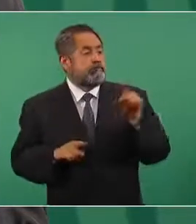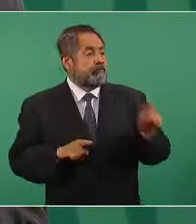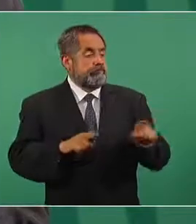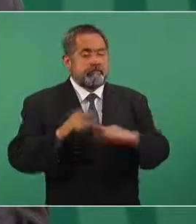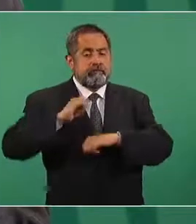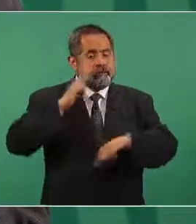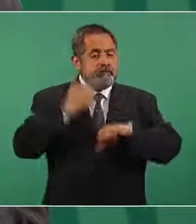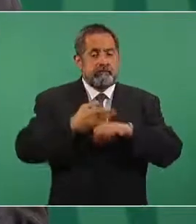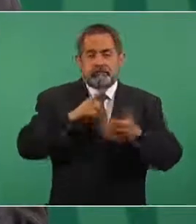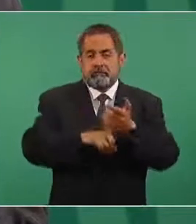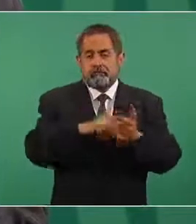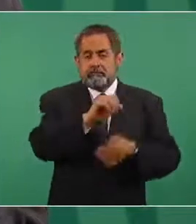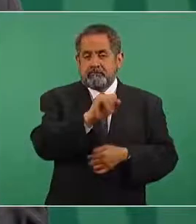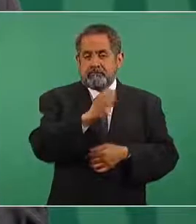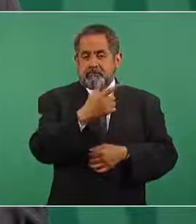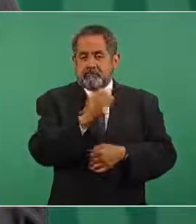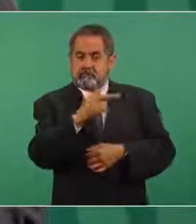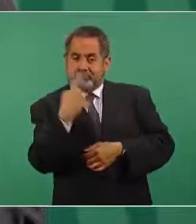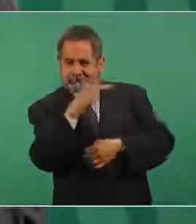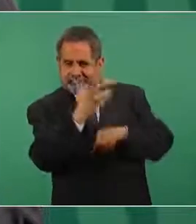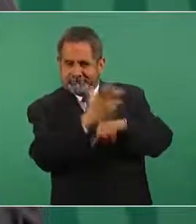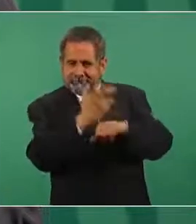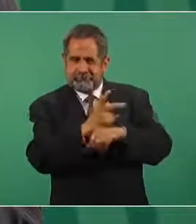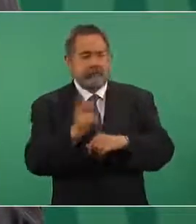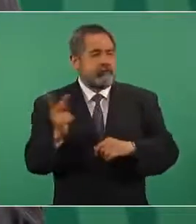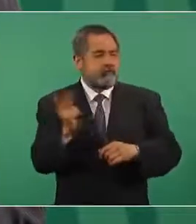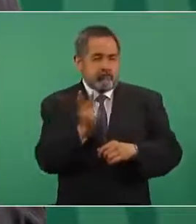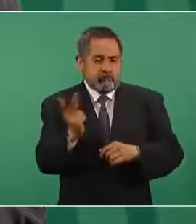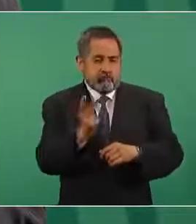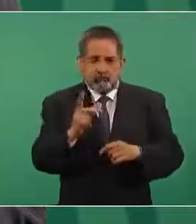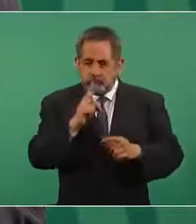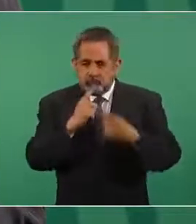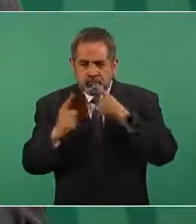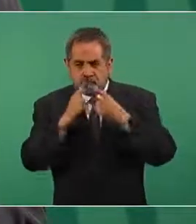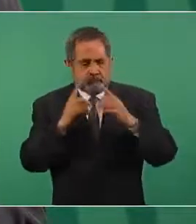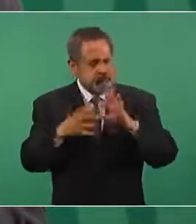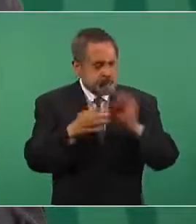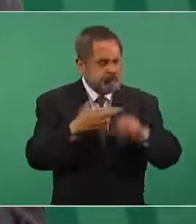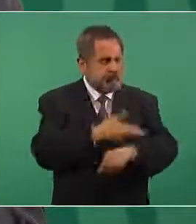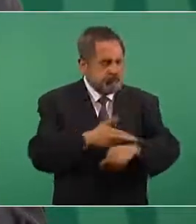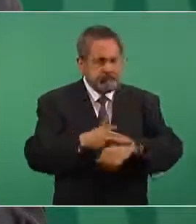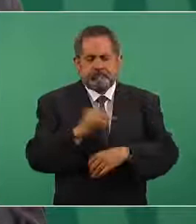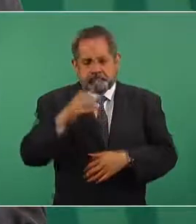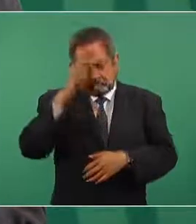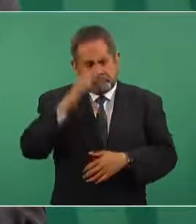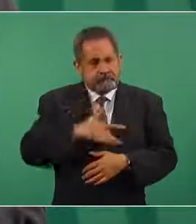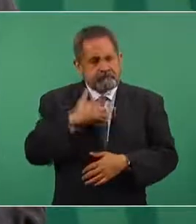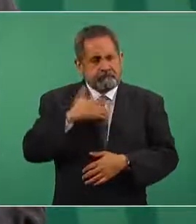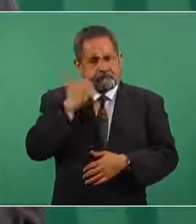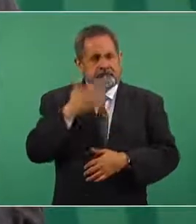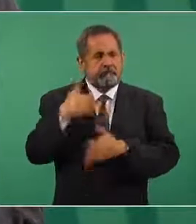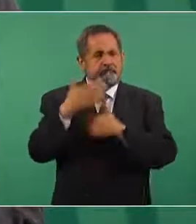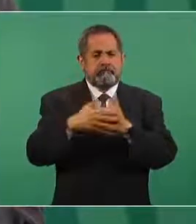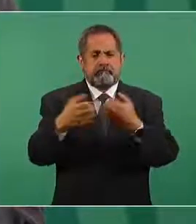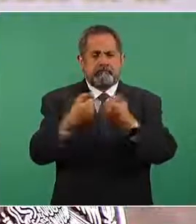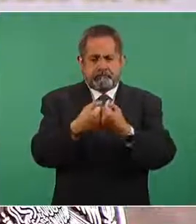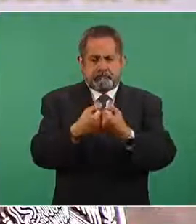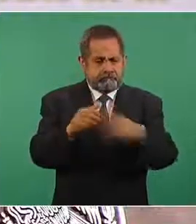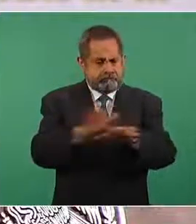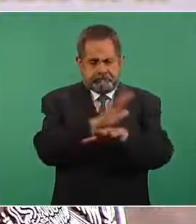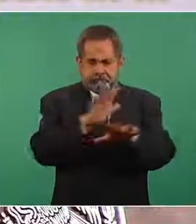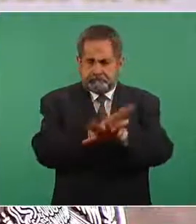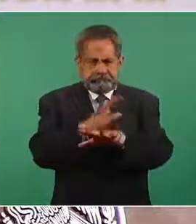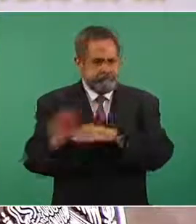Estado y hay ese propósito de normalizar lo más pronto posible la relación económica, y también se